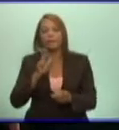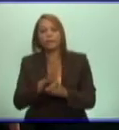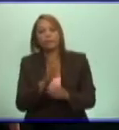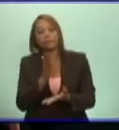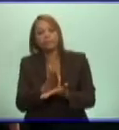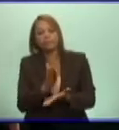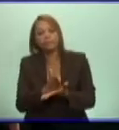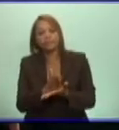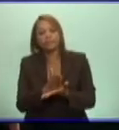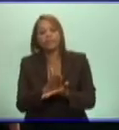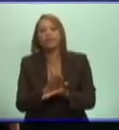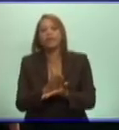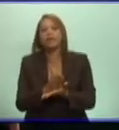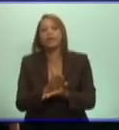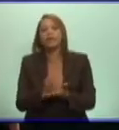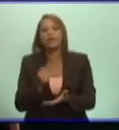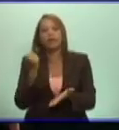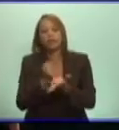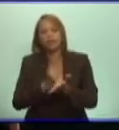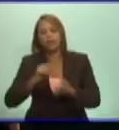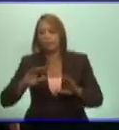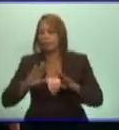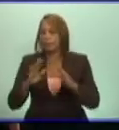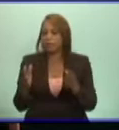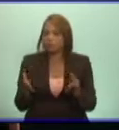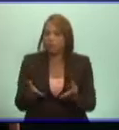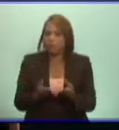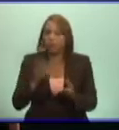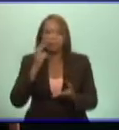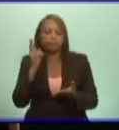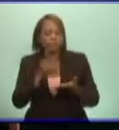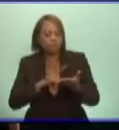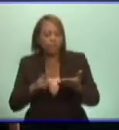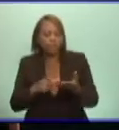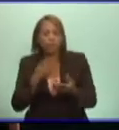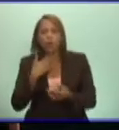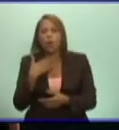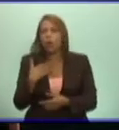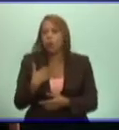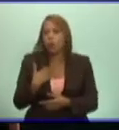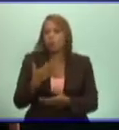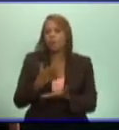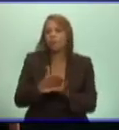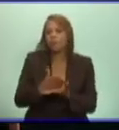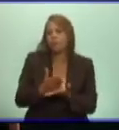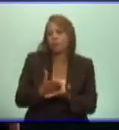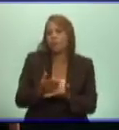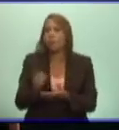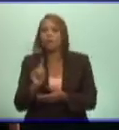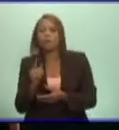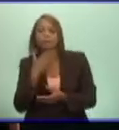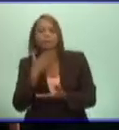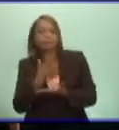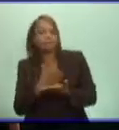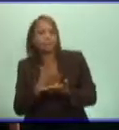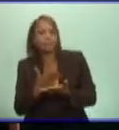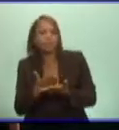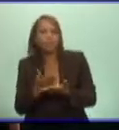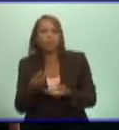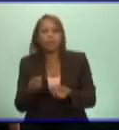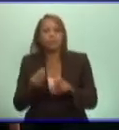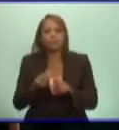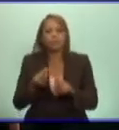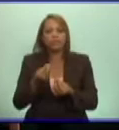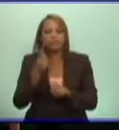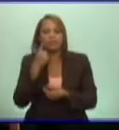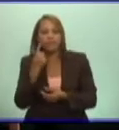actualizar el diagnóstico, revisar cómo está cada escolar, cómo recibieron las emisiones,